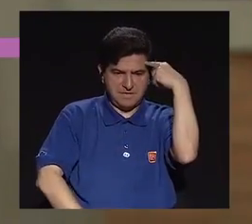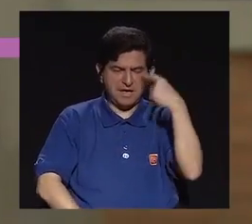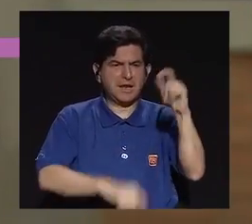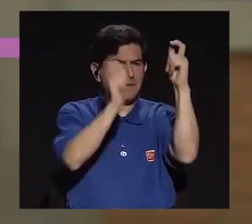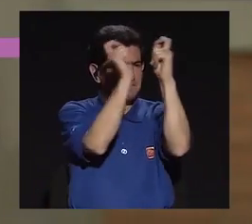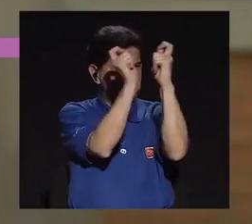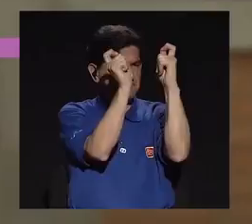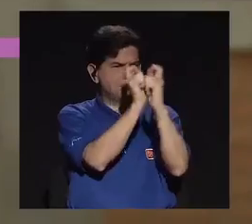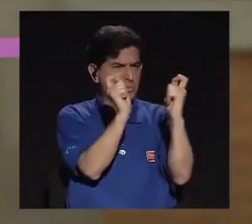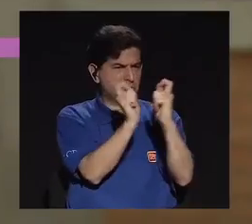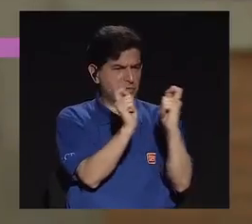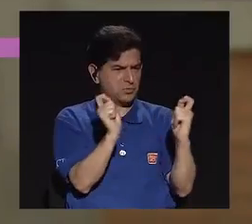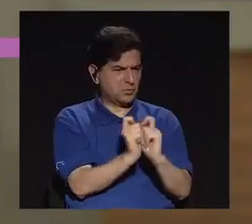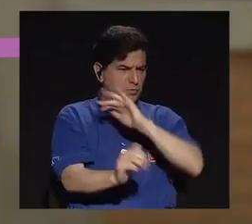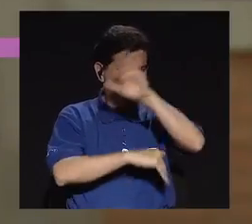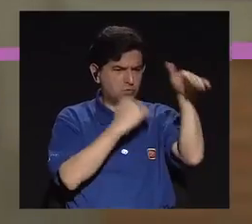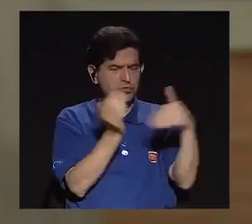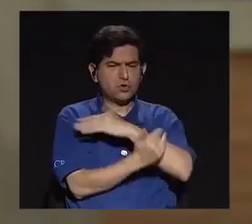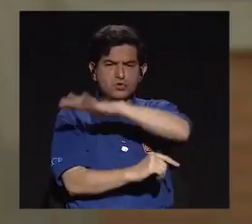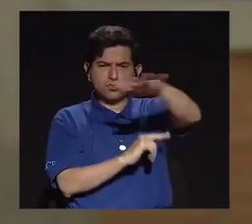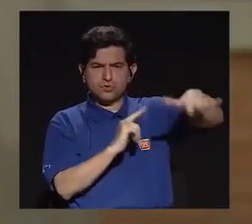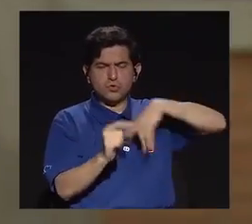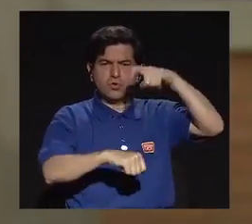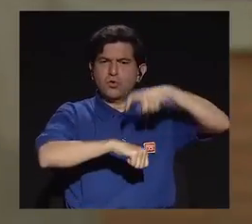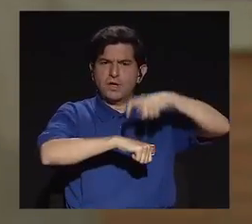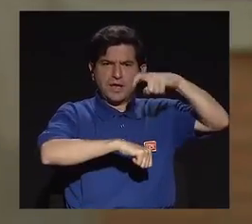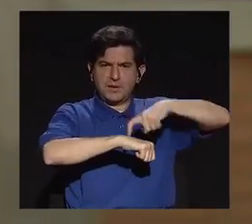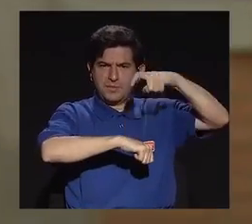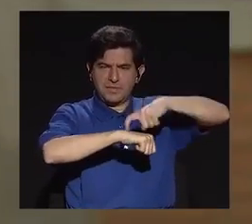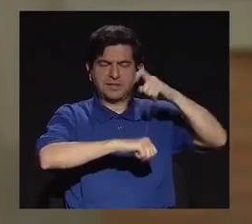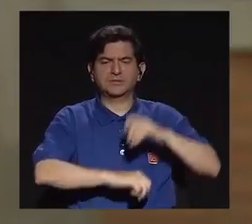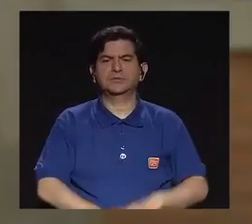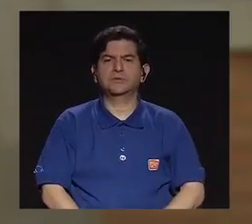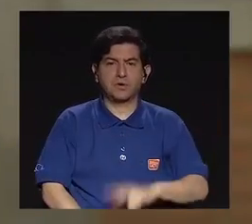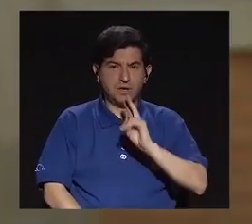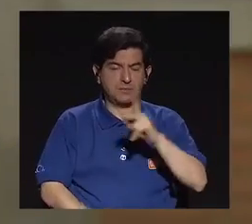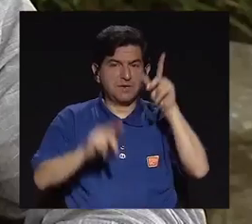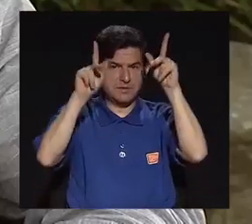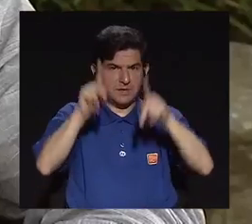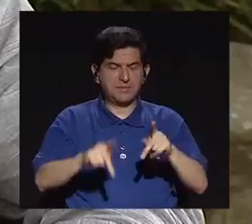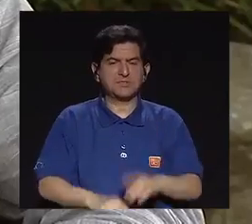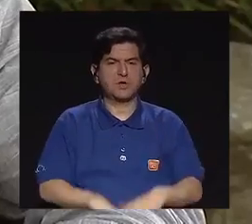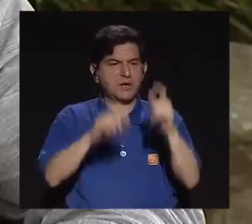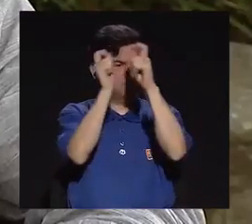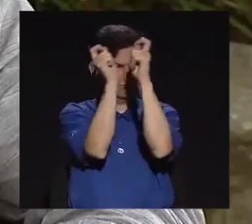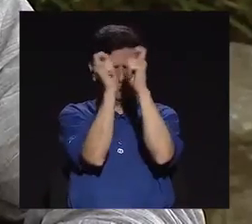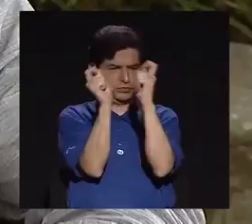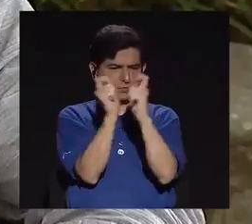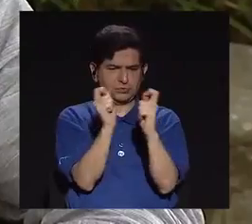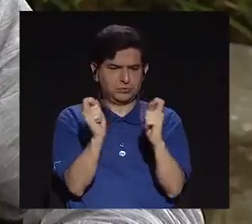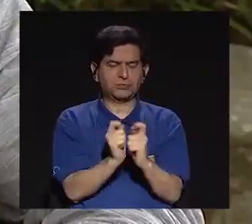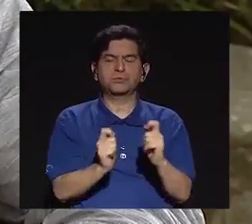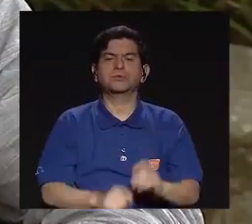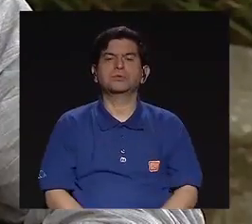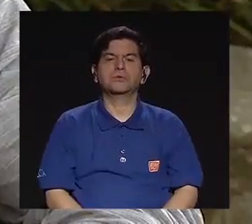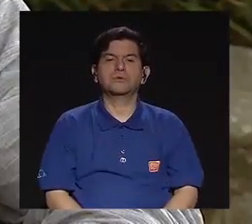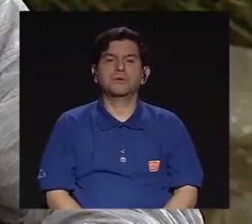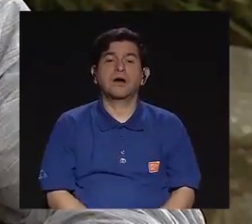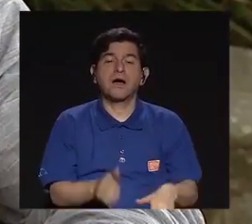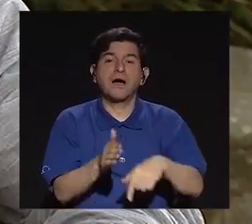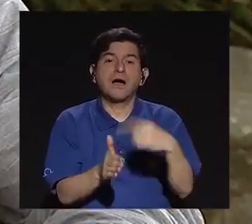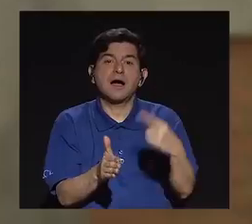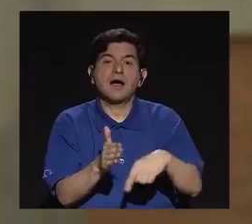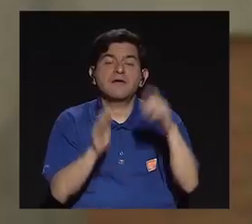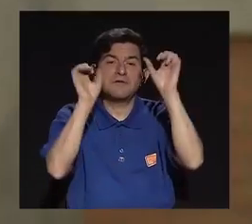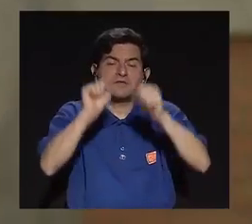lo que estaba a su alrededor y el momento, ¿verdad? Pero realmente el paciente lo va con lujo de detalles. Doctor, ¿algunas veces puede alterar la audición,